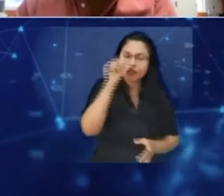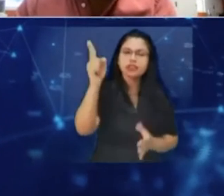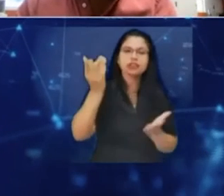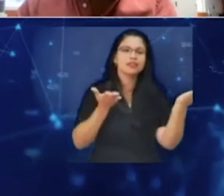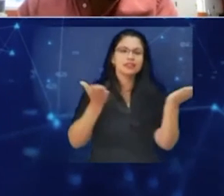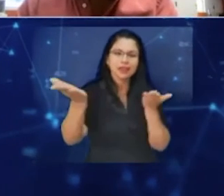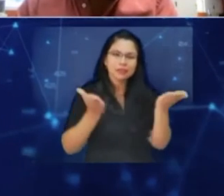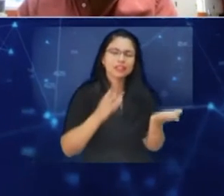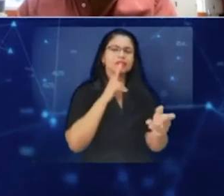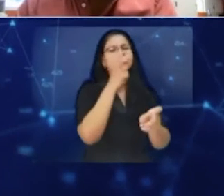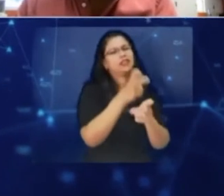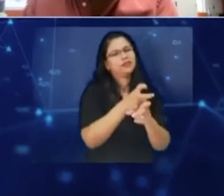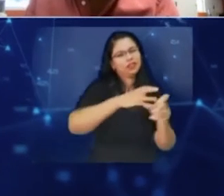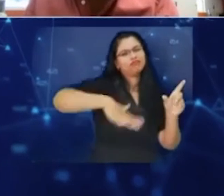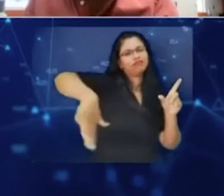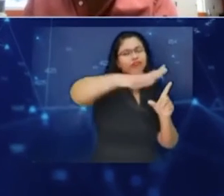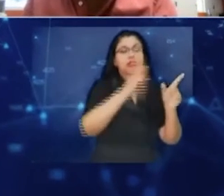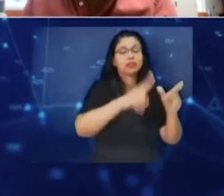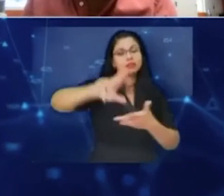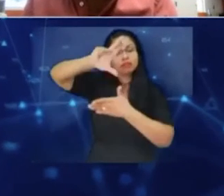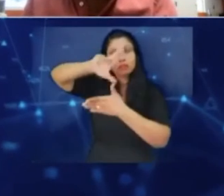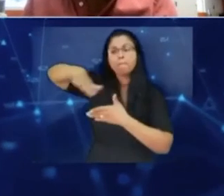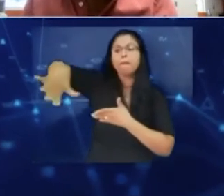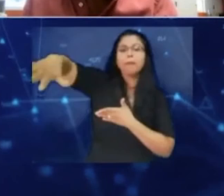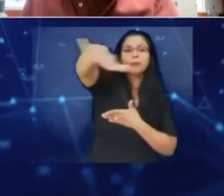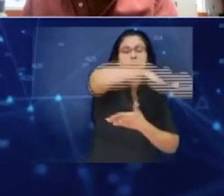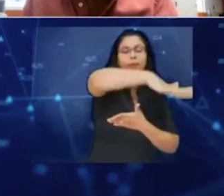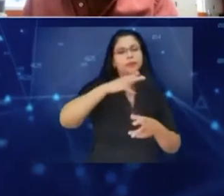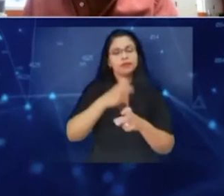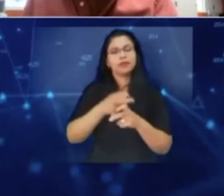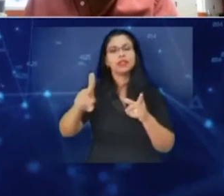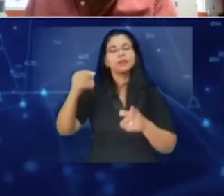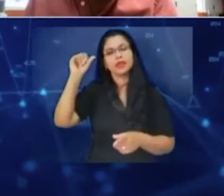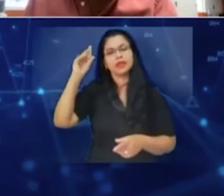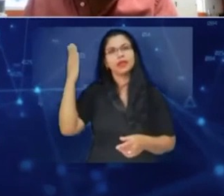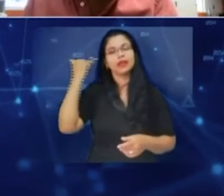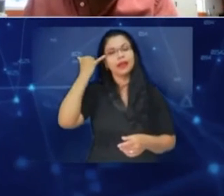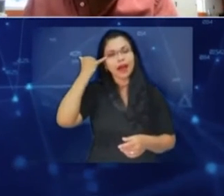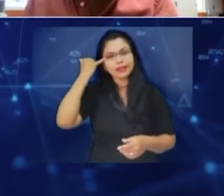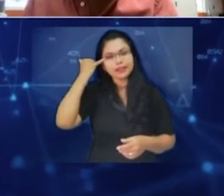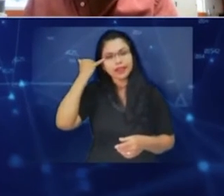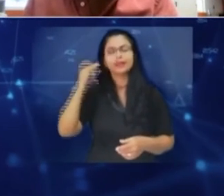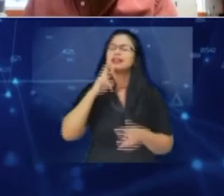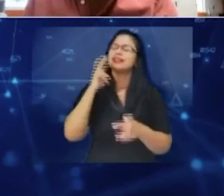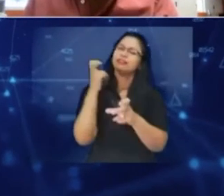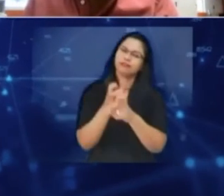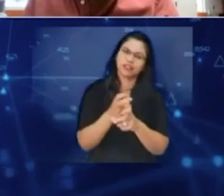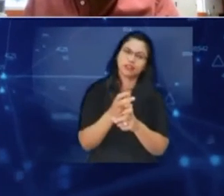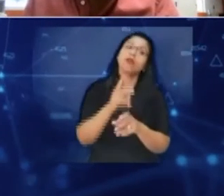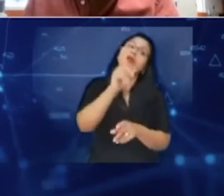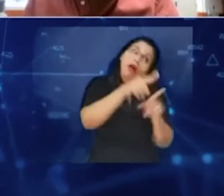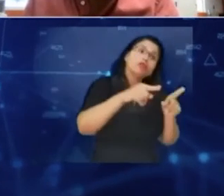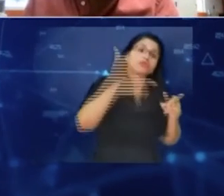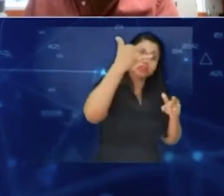esa región, también en Latinoamérica, en el sureste de Asia, y aún así en las zonas que ya tienen cobertura, todavía